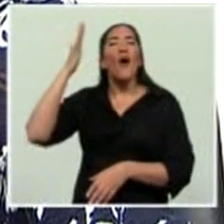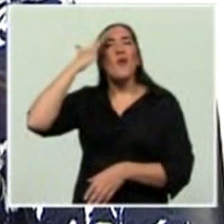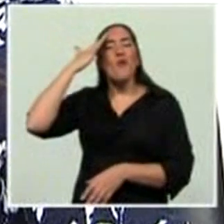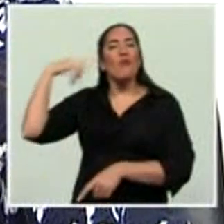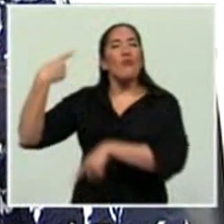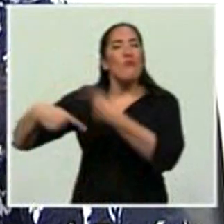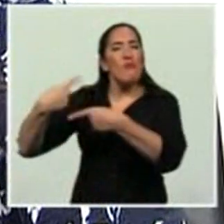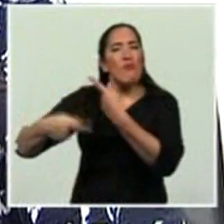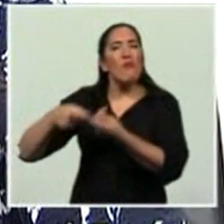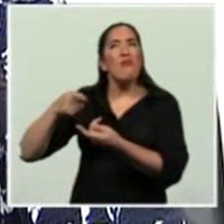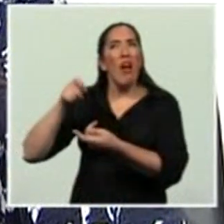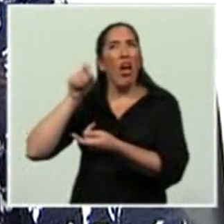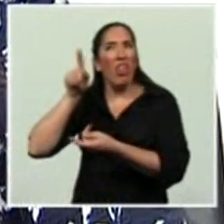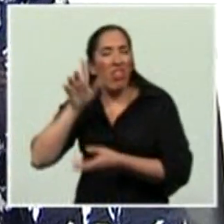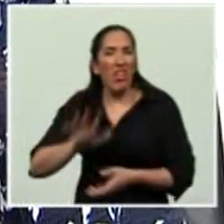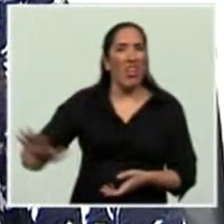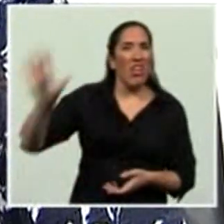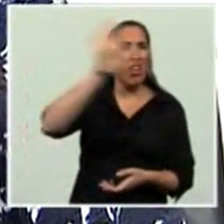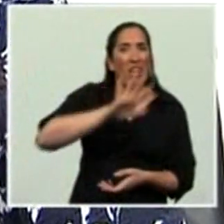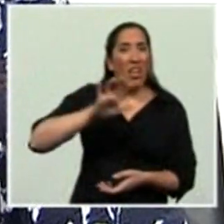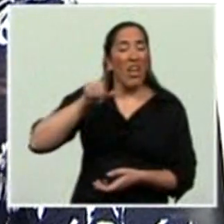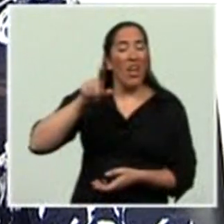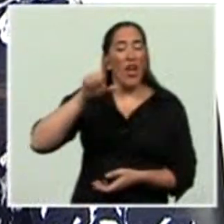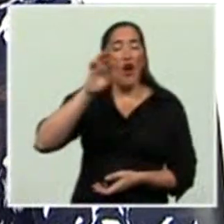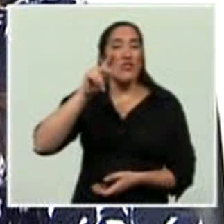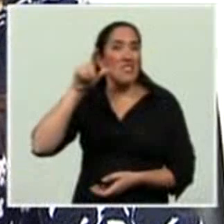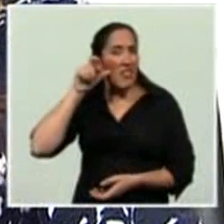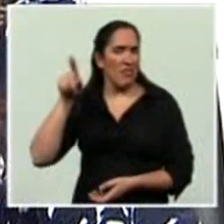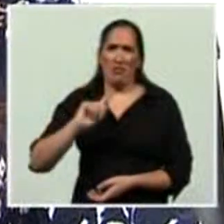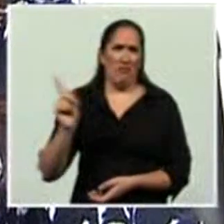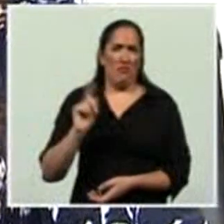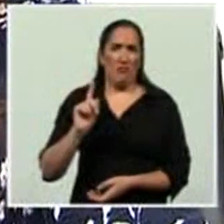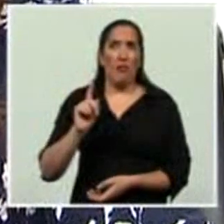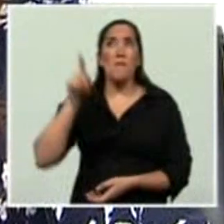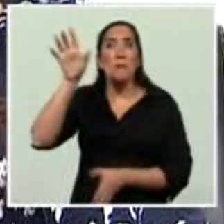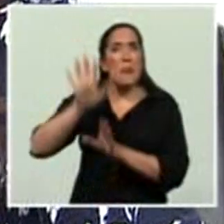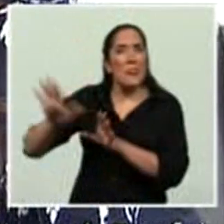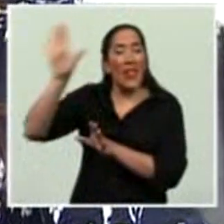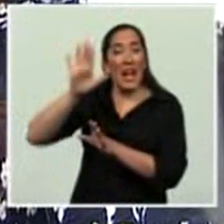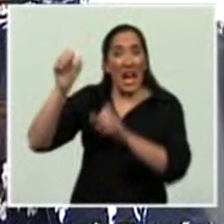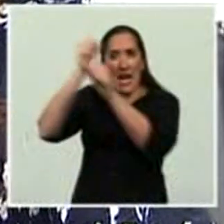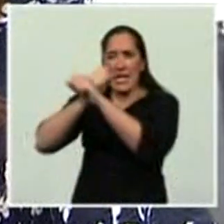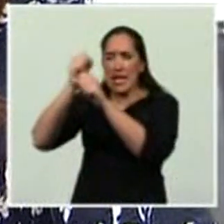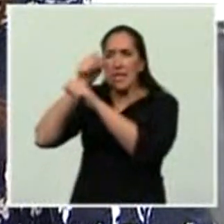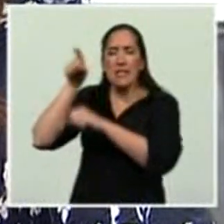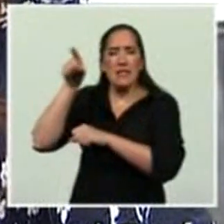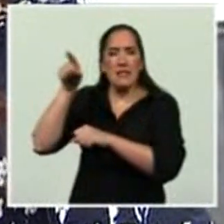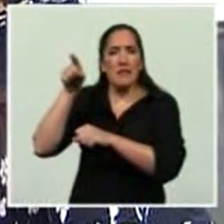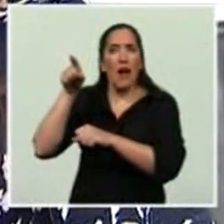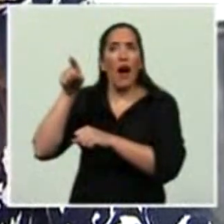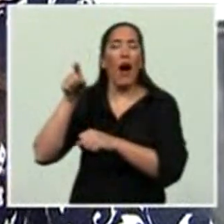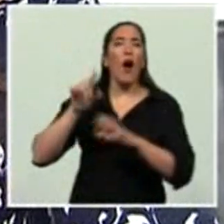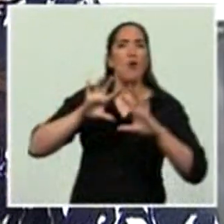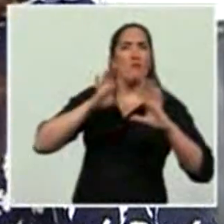cultural de occidente sino porque Grecia es un dispositivo estratégico en el sistema de seguridad